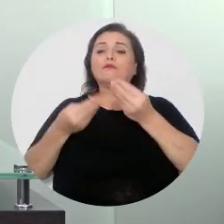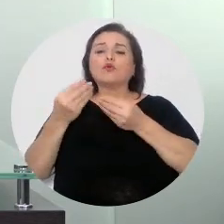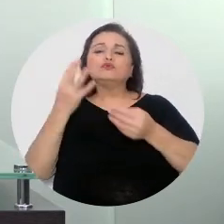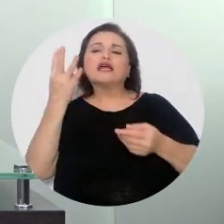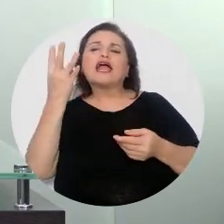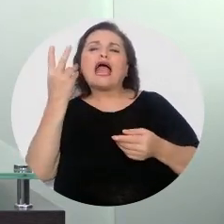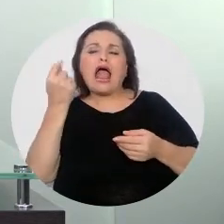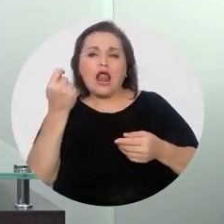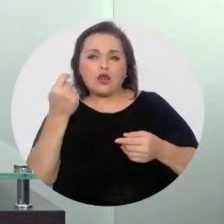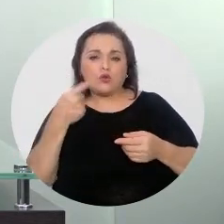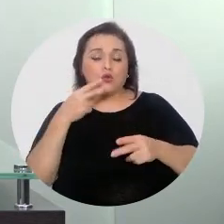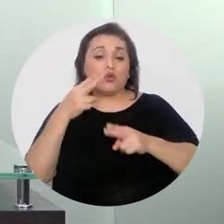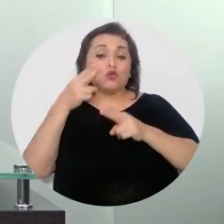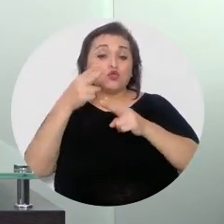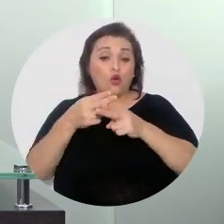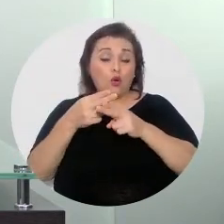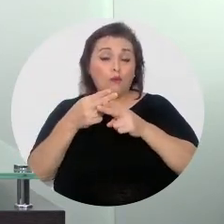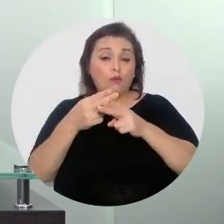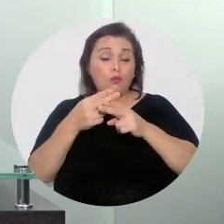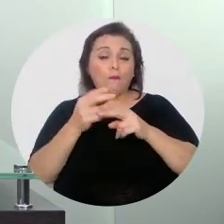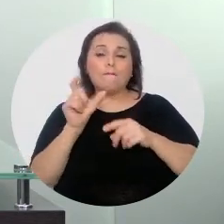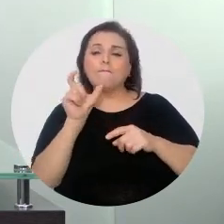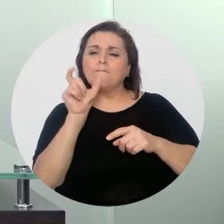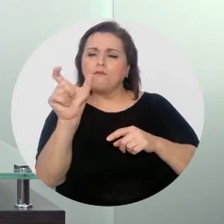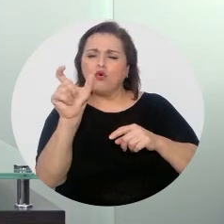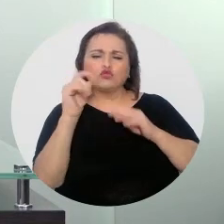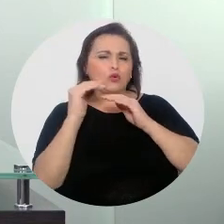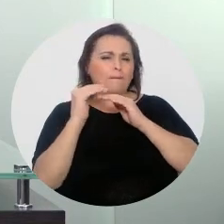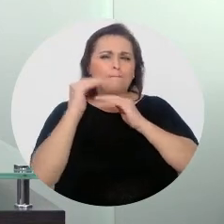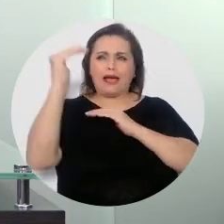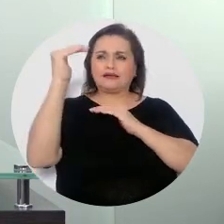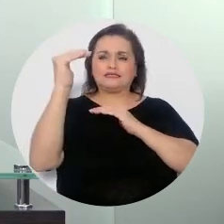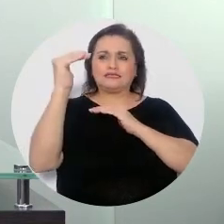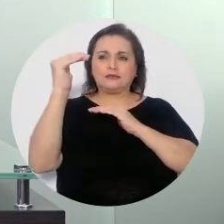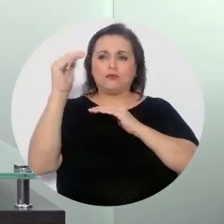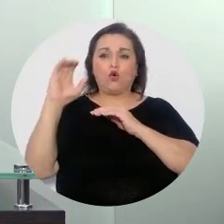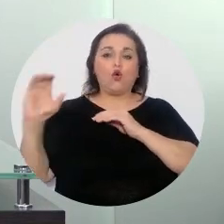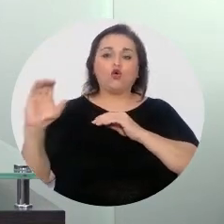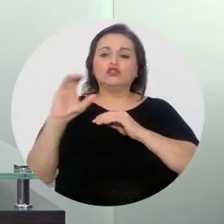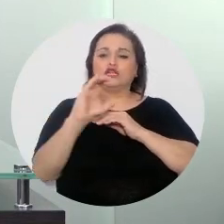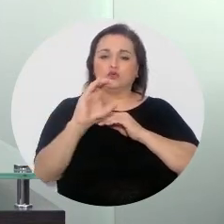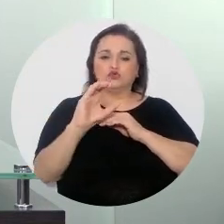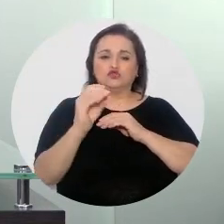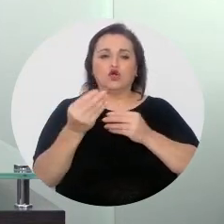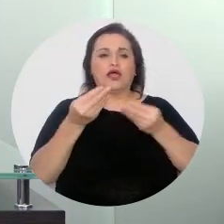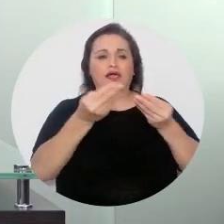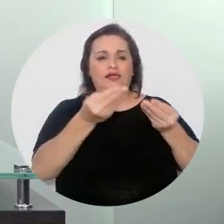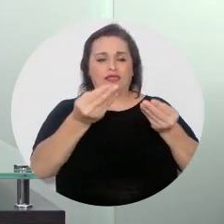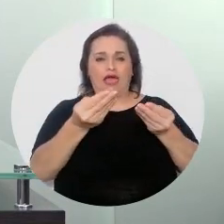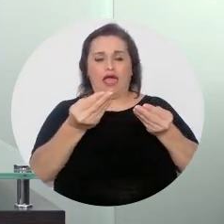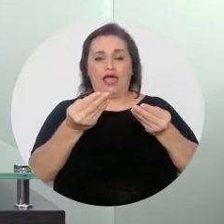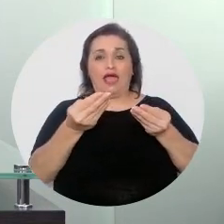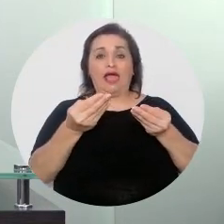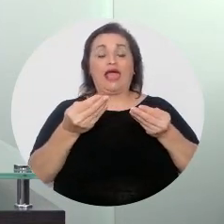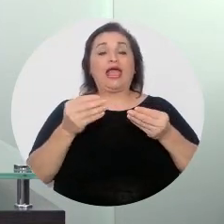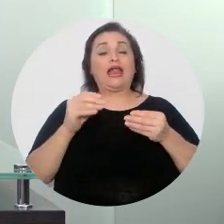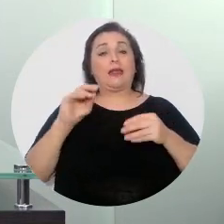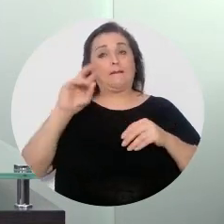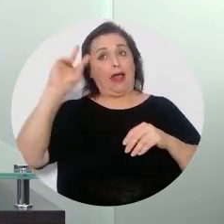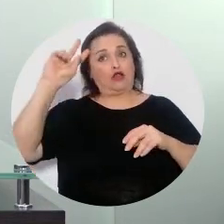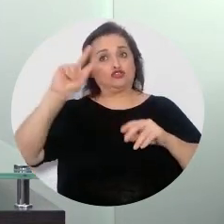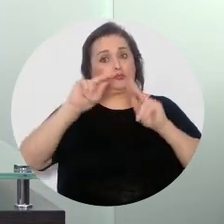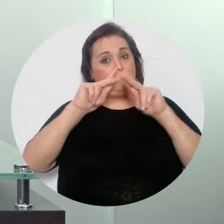se produce el cálculo de lo que se denomina como el monto máximo de contribución estatal que le corresponde a cada partido